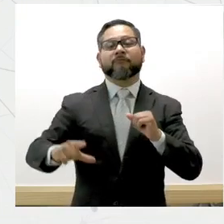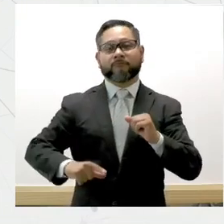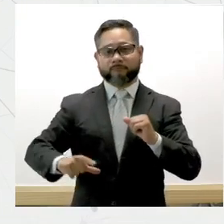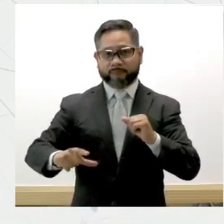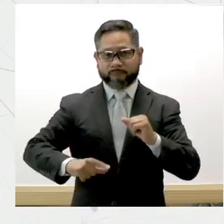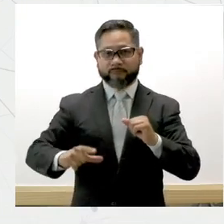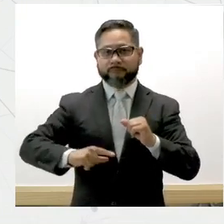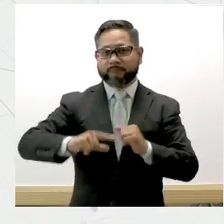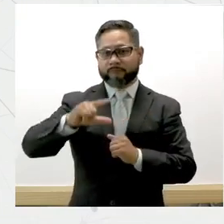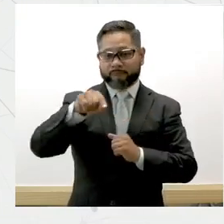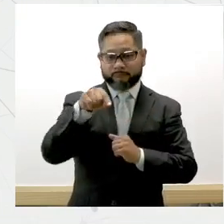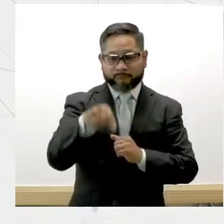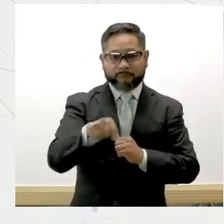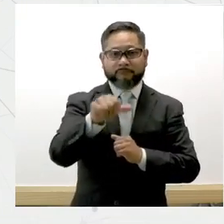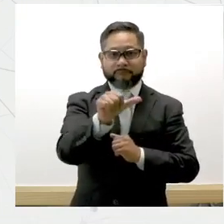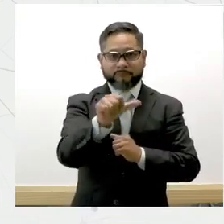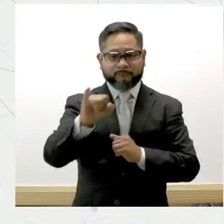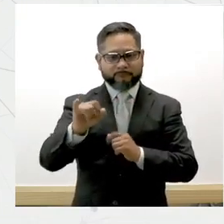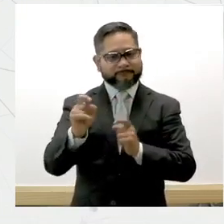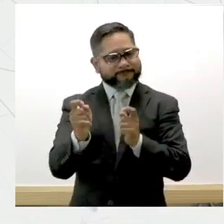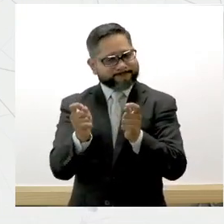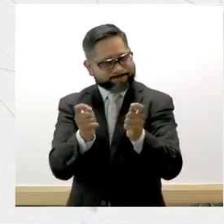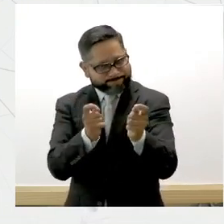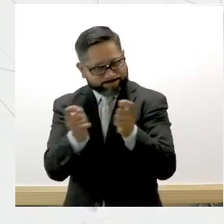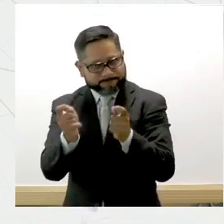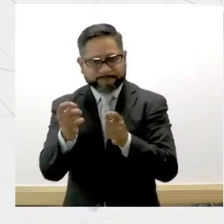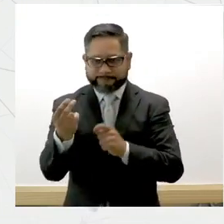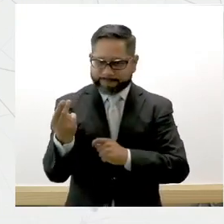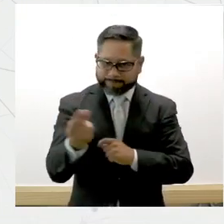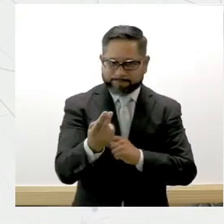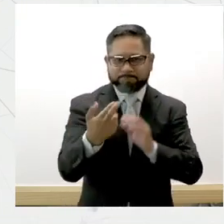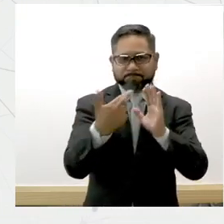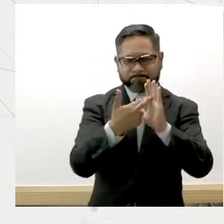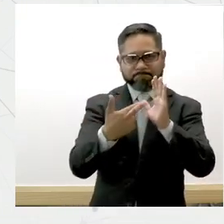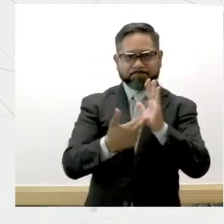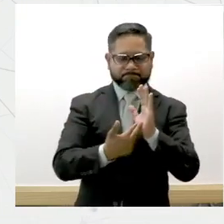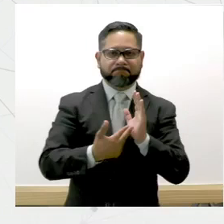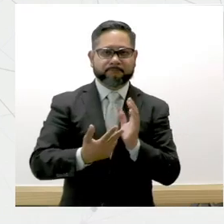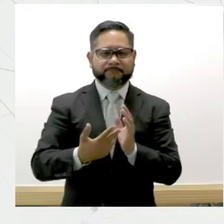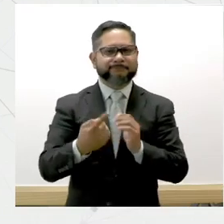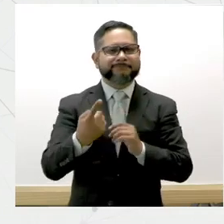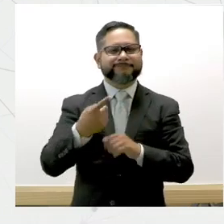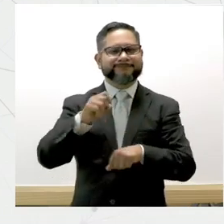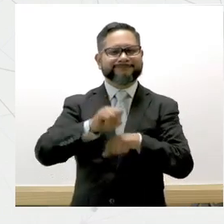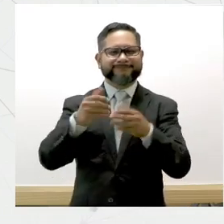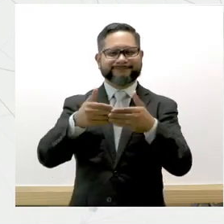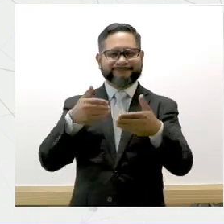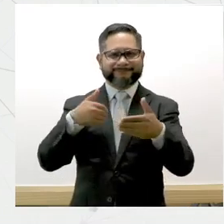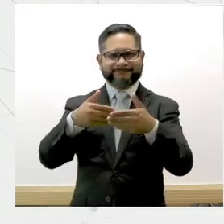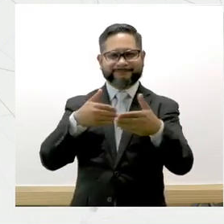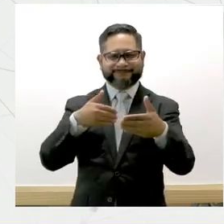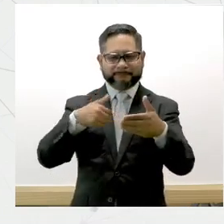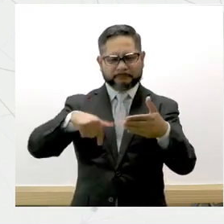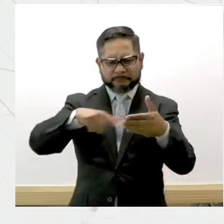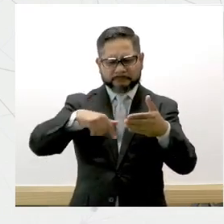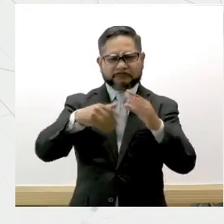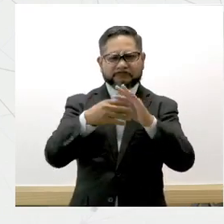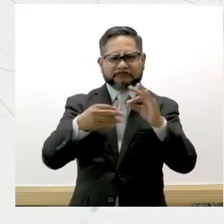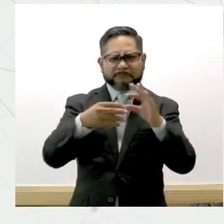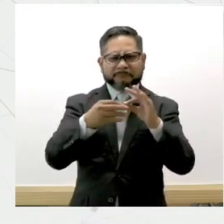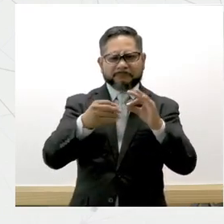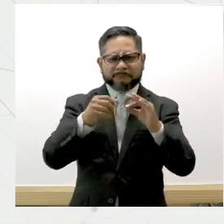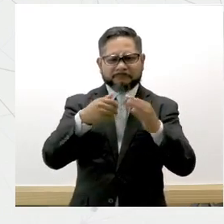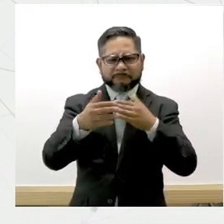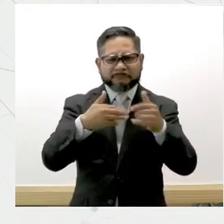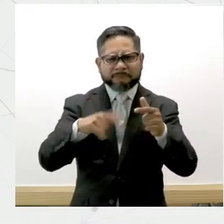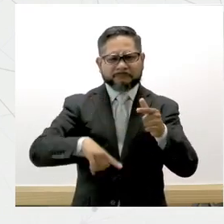inteligencia artificial. Reitero que esto es especialmente interesante en la semana, ¿no?, en la que precisamente se daba despliegue a ese modelo de